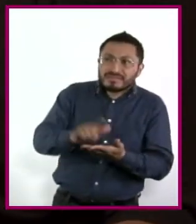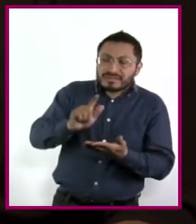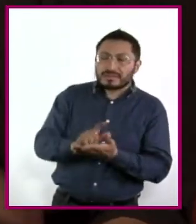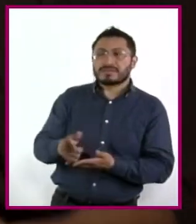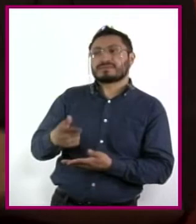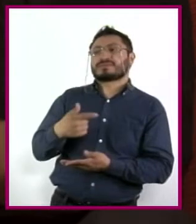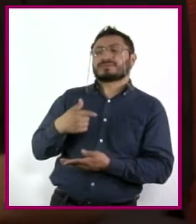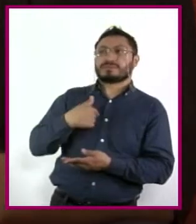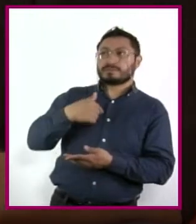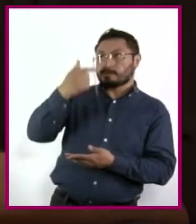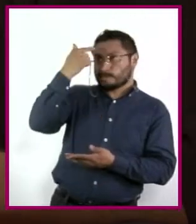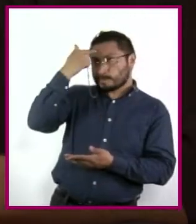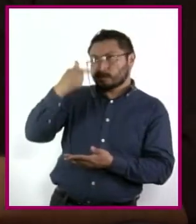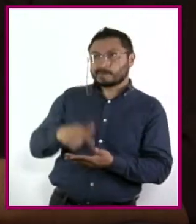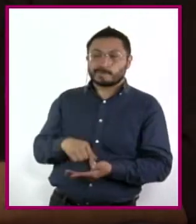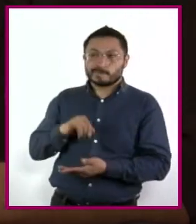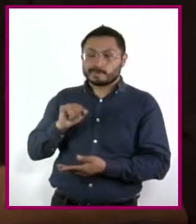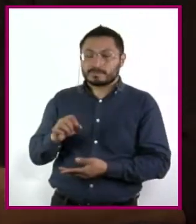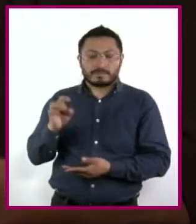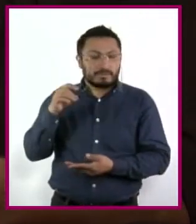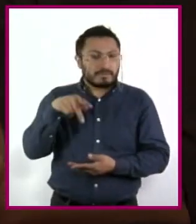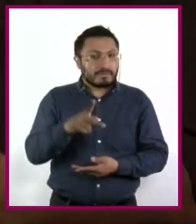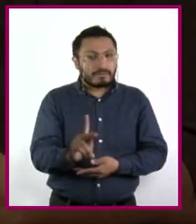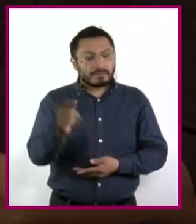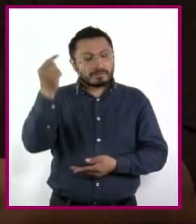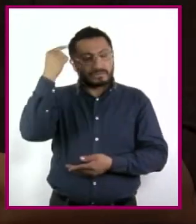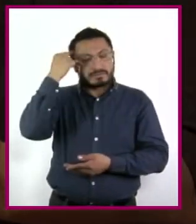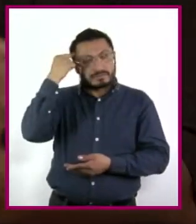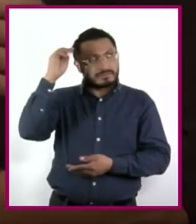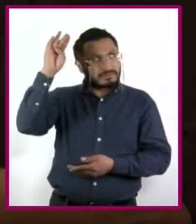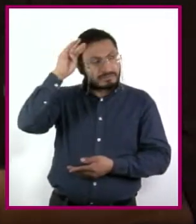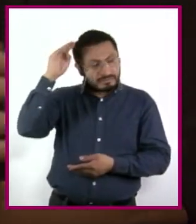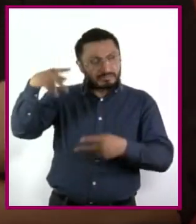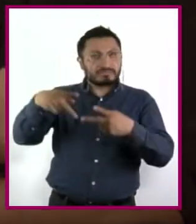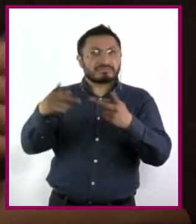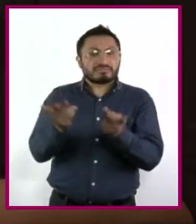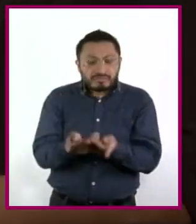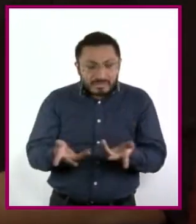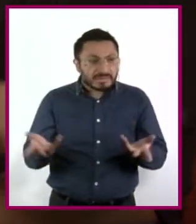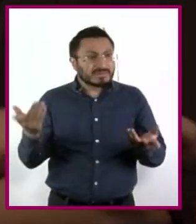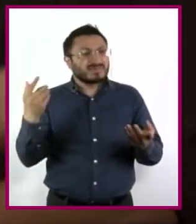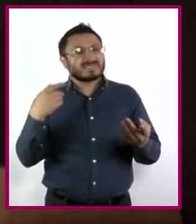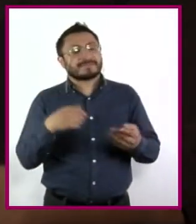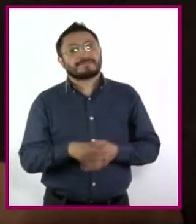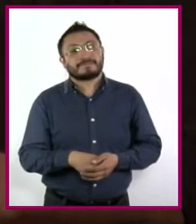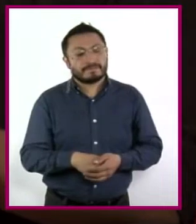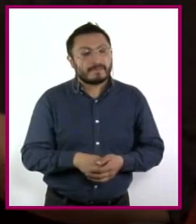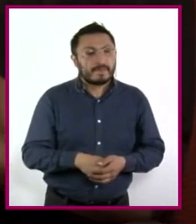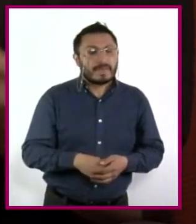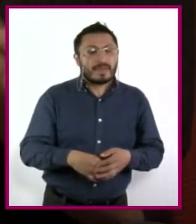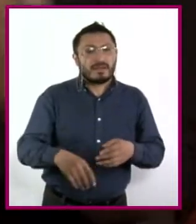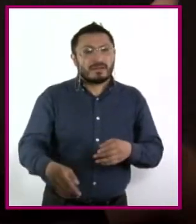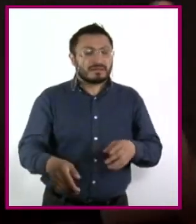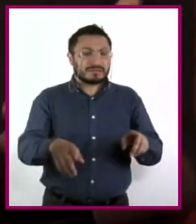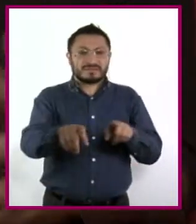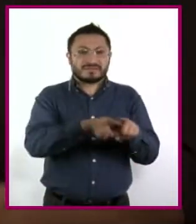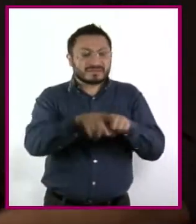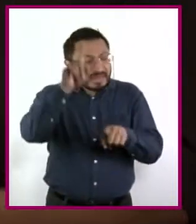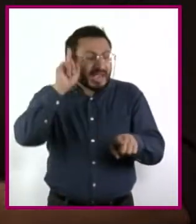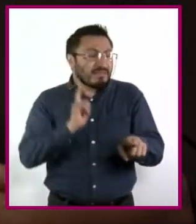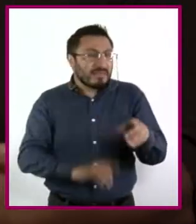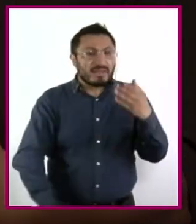feo. Lo único que tienes en la cabeza son los trastes. Tu hermana te pega con el tortillero al pasar y te pones